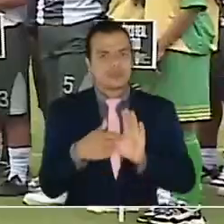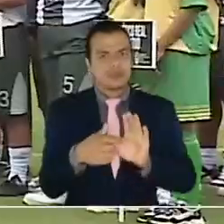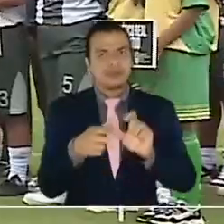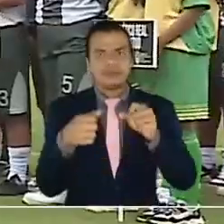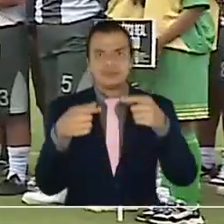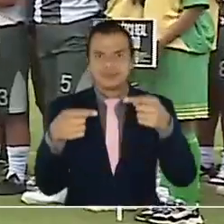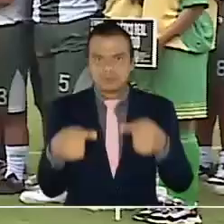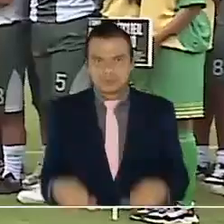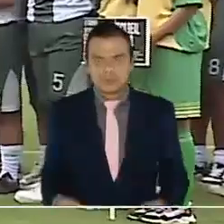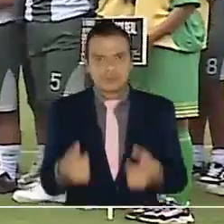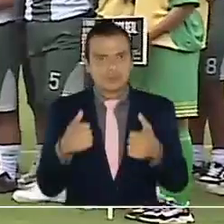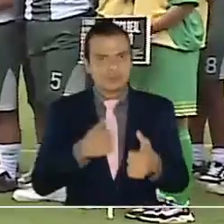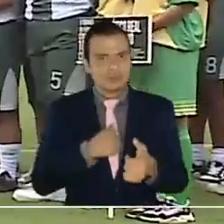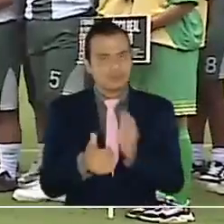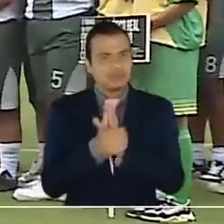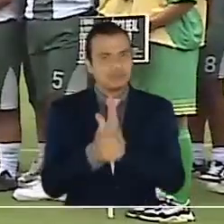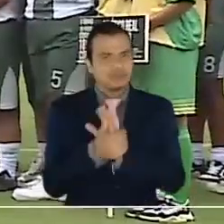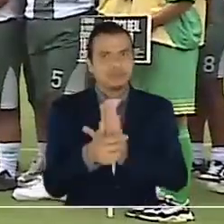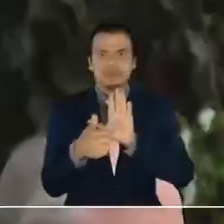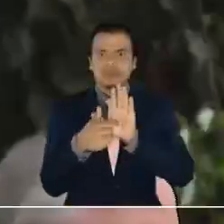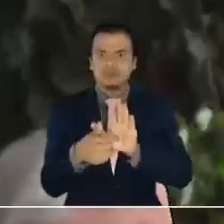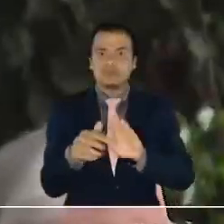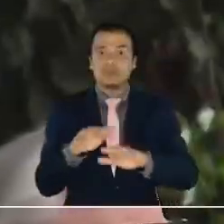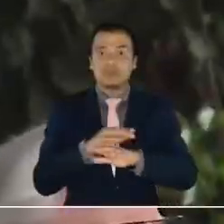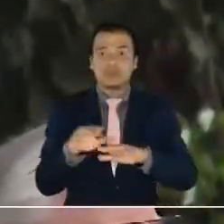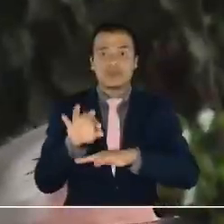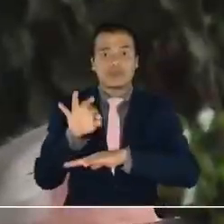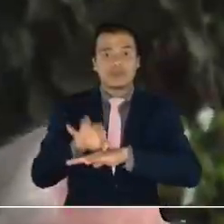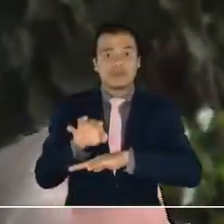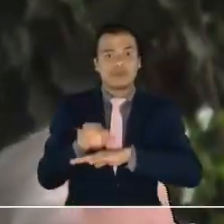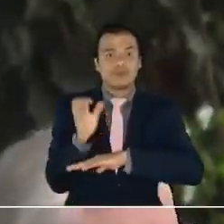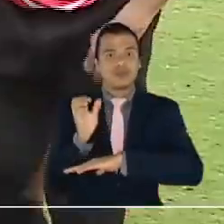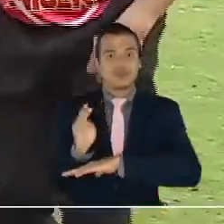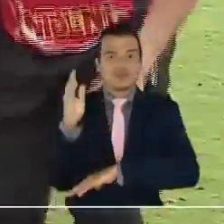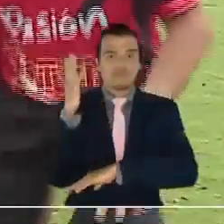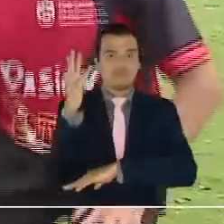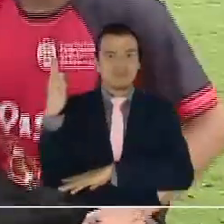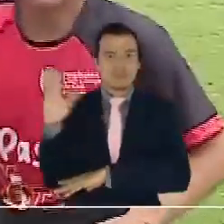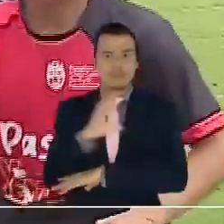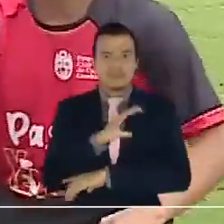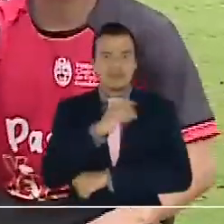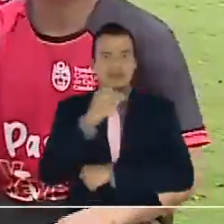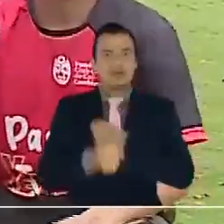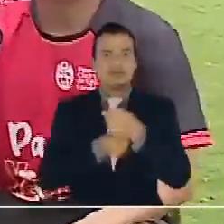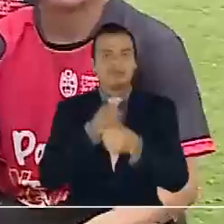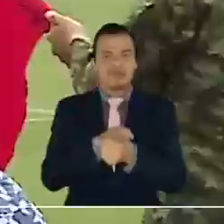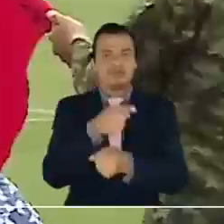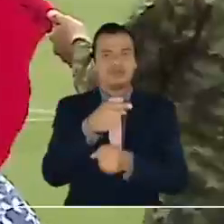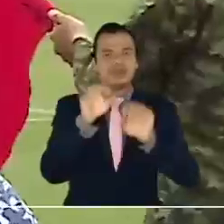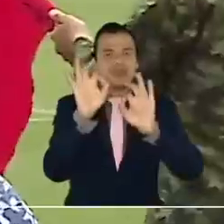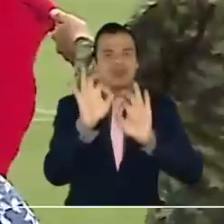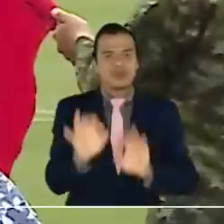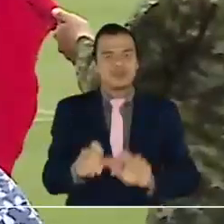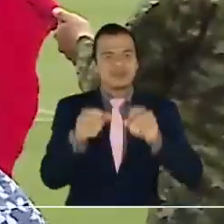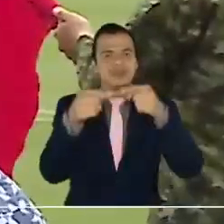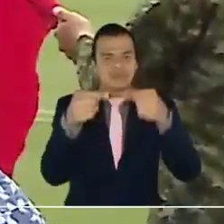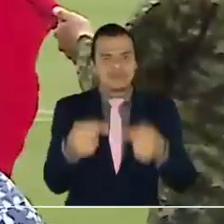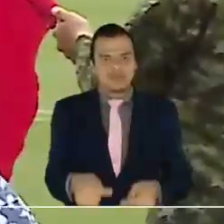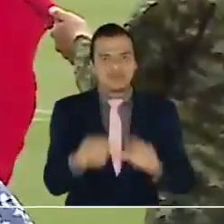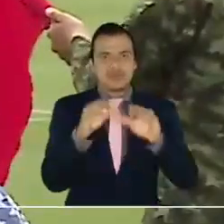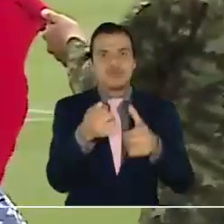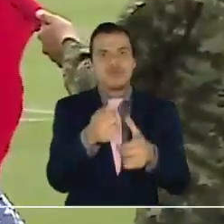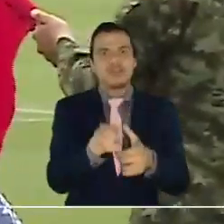capacidades. La Fundación Club Campestre de Cali organiza el torneo Comuna 18 Sin Límites, que llegó a su quinta versión. Esto es una